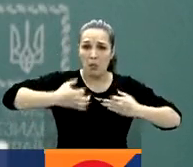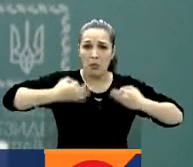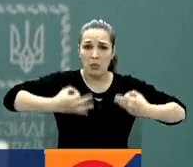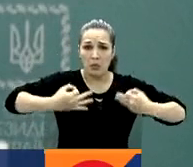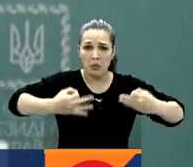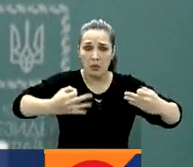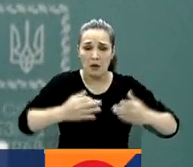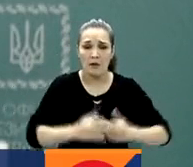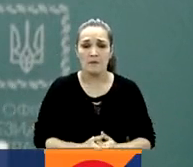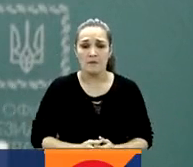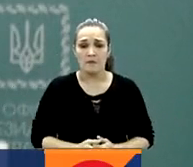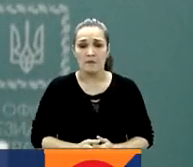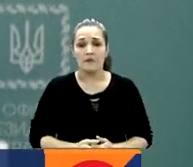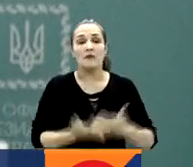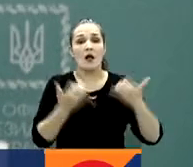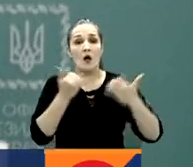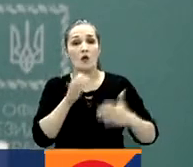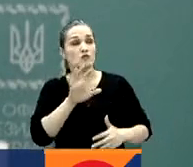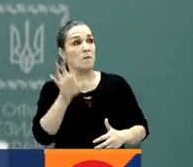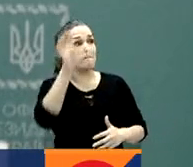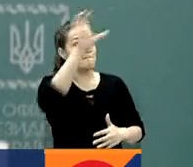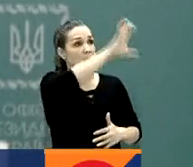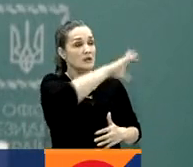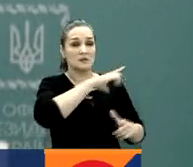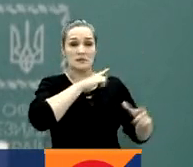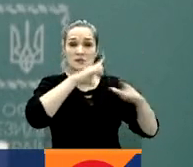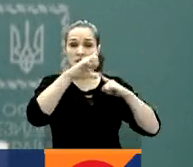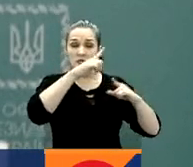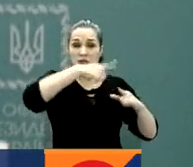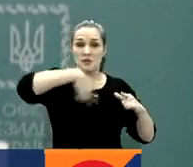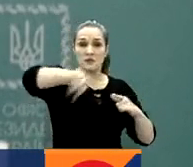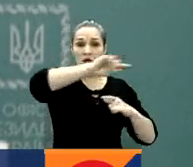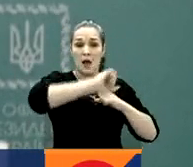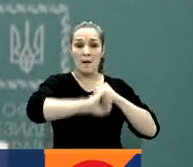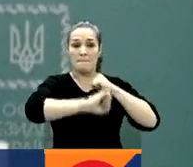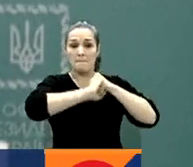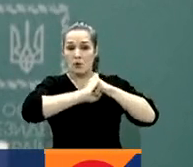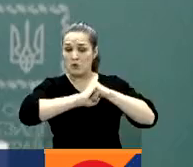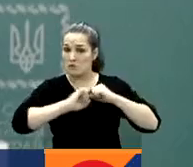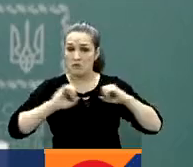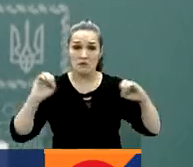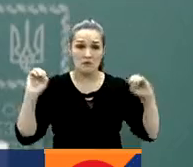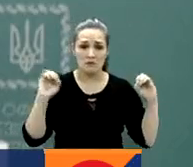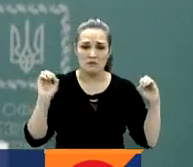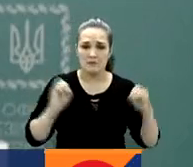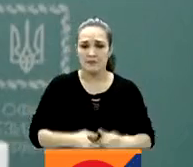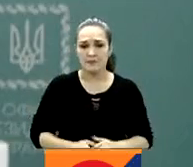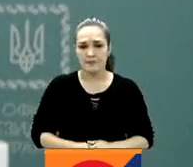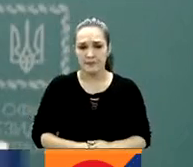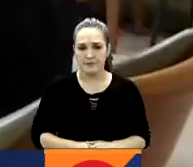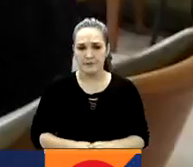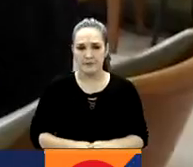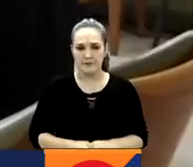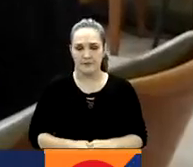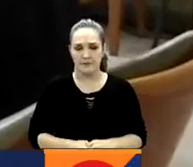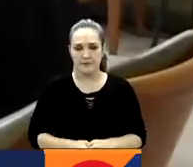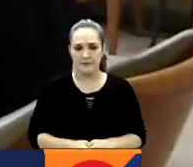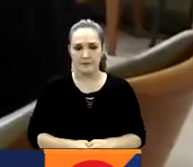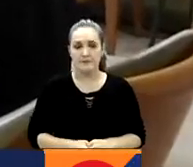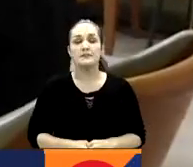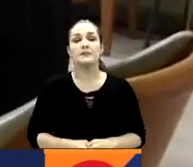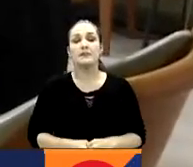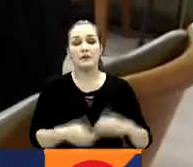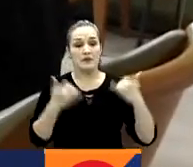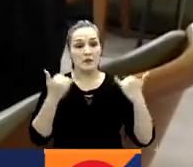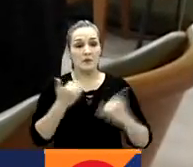Apelaré directamente a los pueblos del mundo si sus líderes no hacen todo lo posible para detener esta guerra, este genocidio. Y mientras